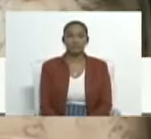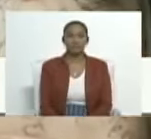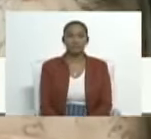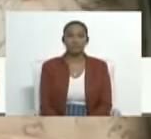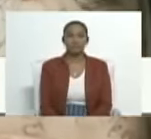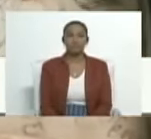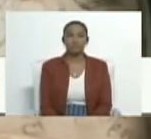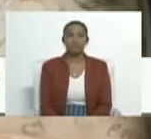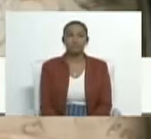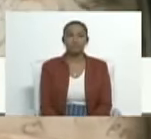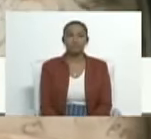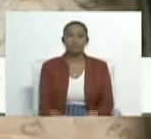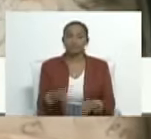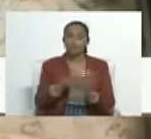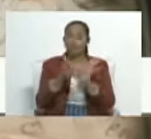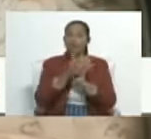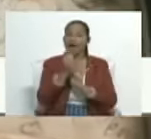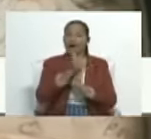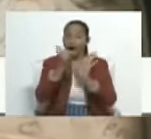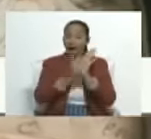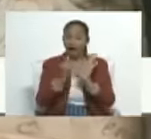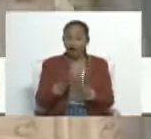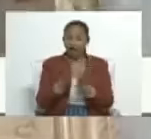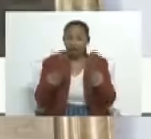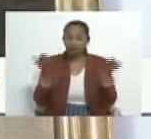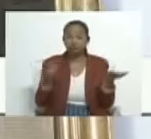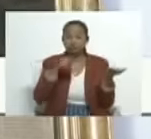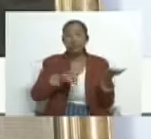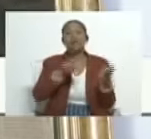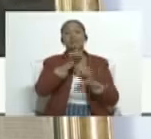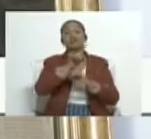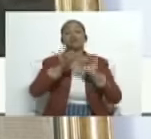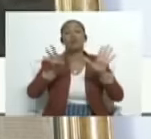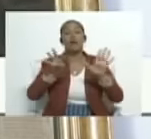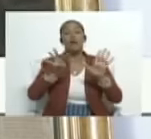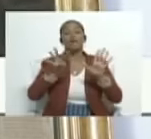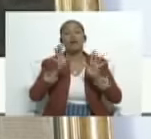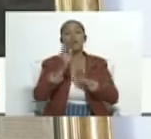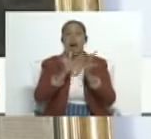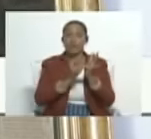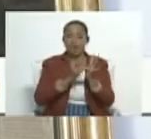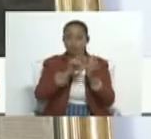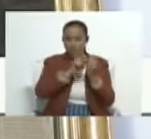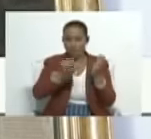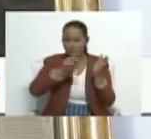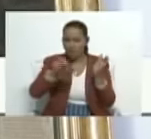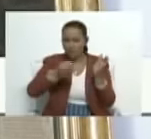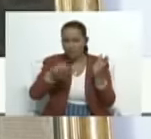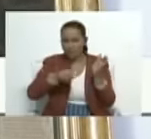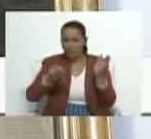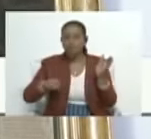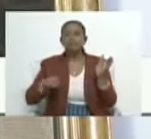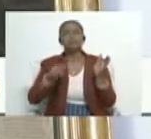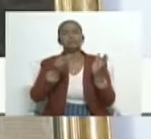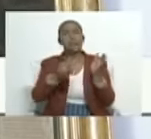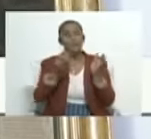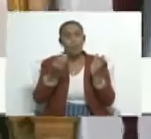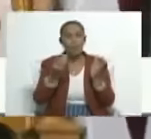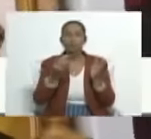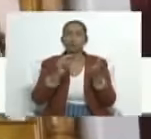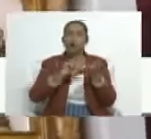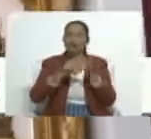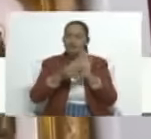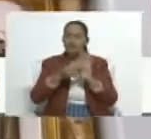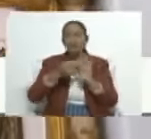en esta acta del 19 de abril. Tiene gran significado porque